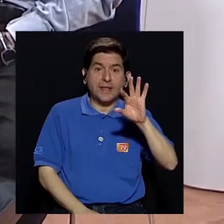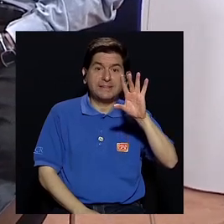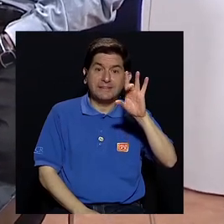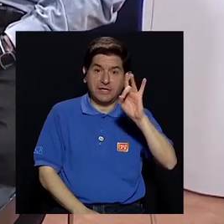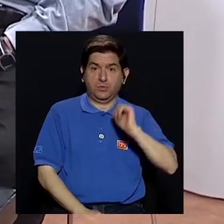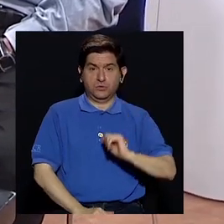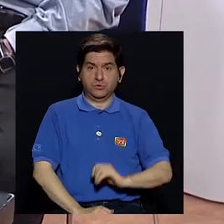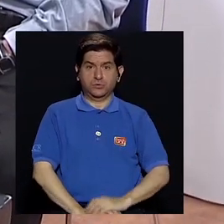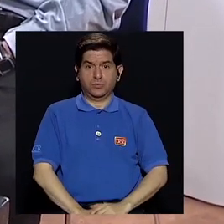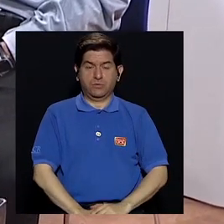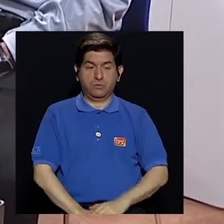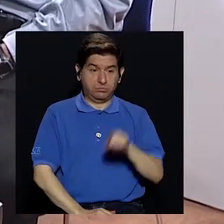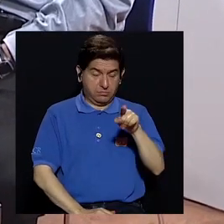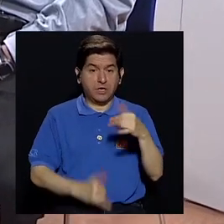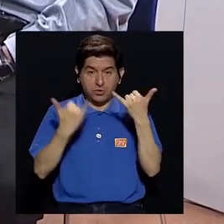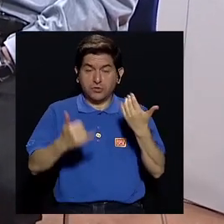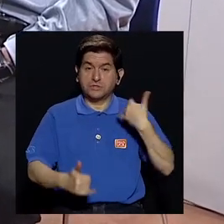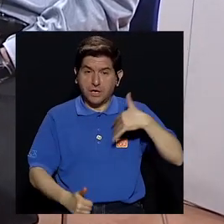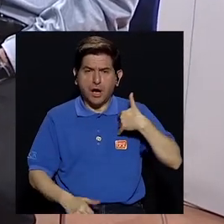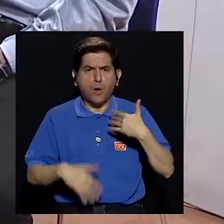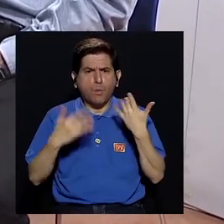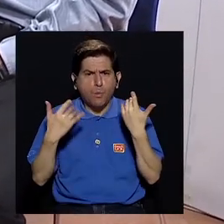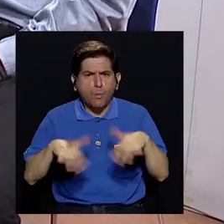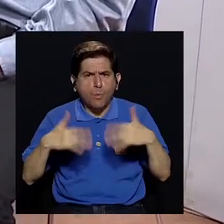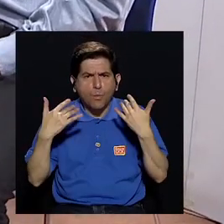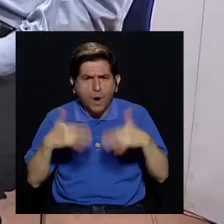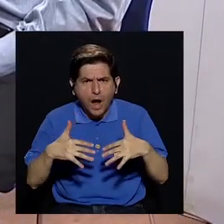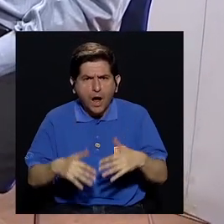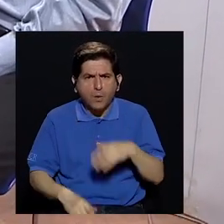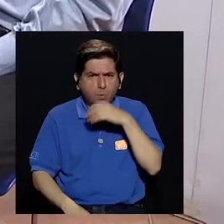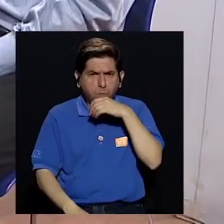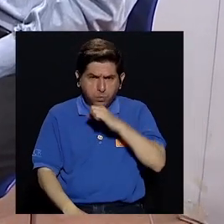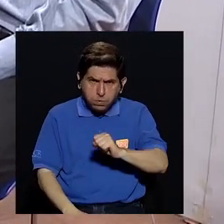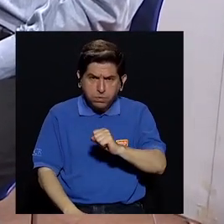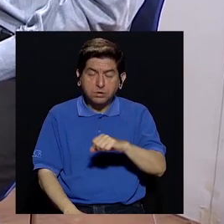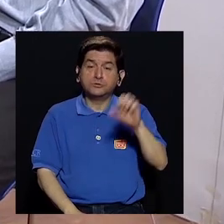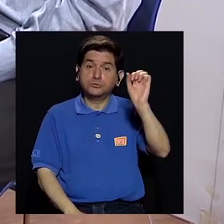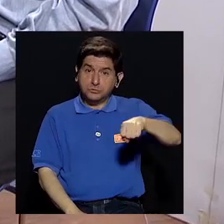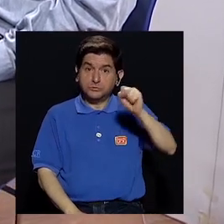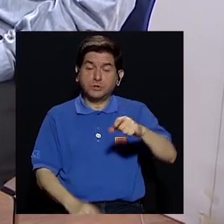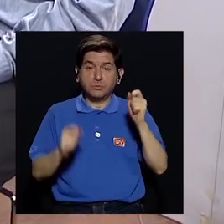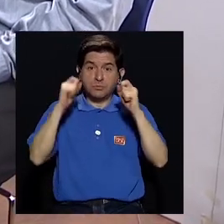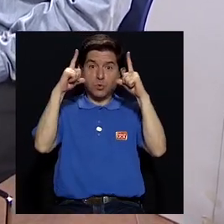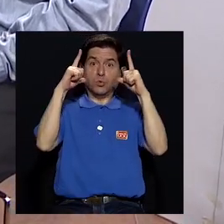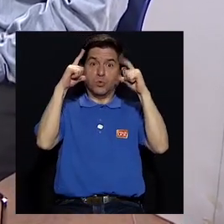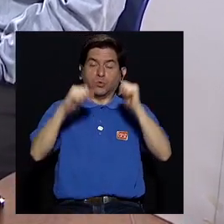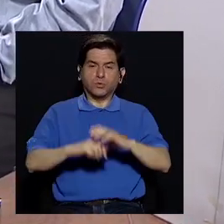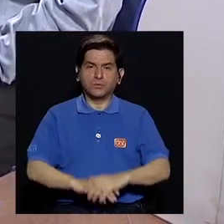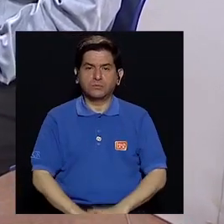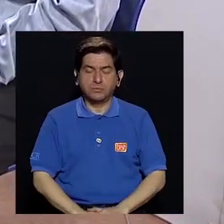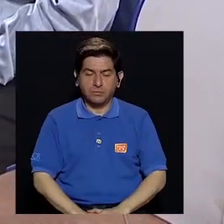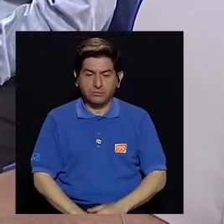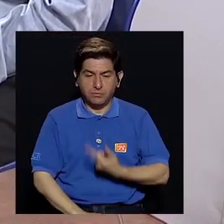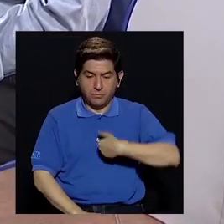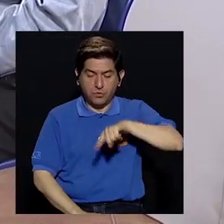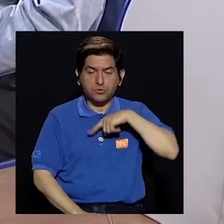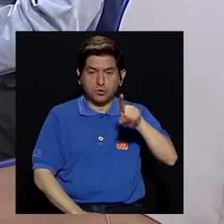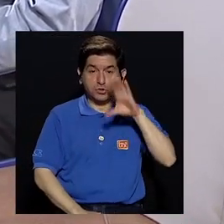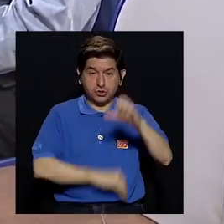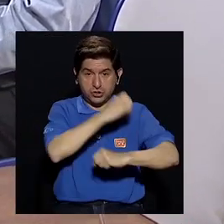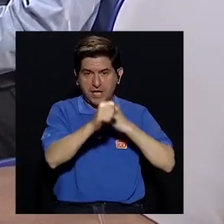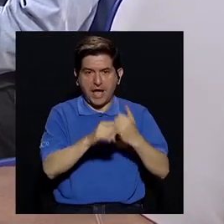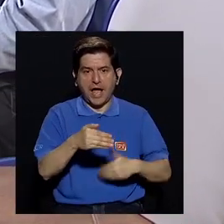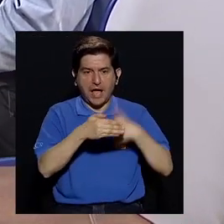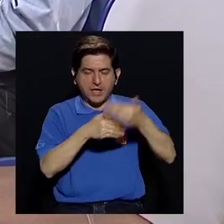1898 en argentina no puede ser ciego así es así así así que nosotros casi cien años